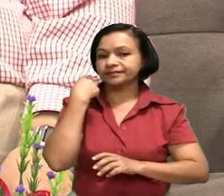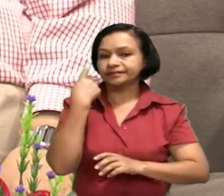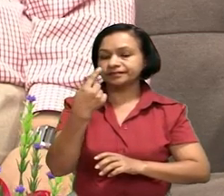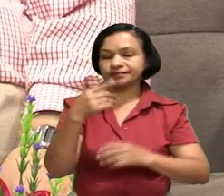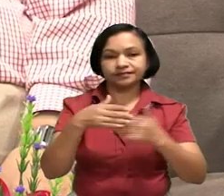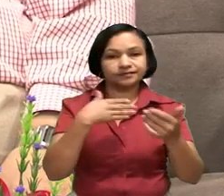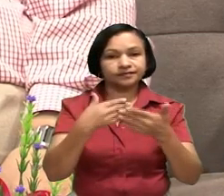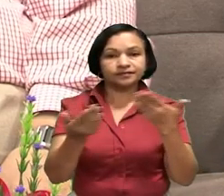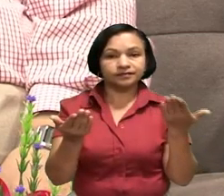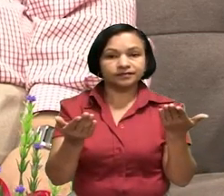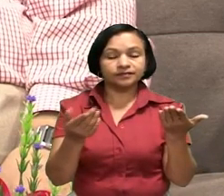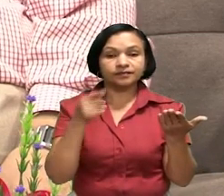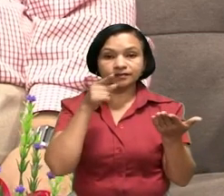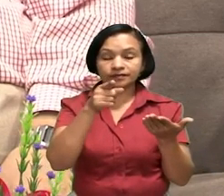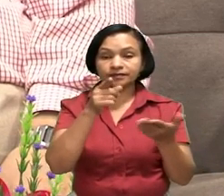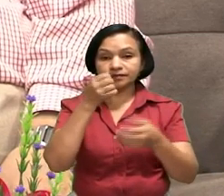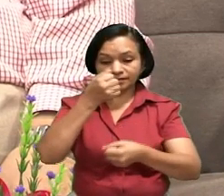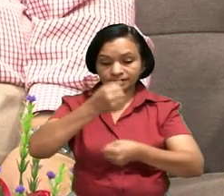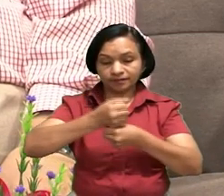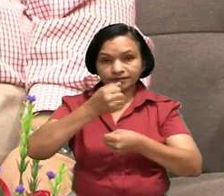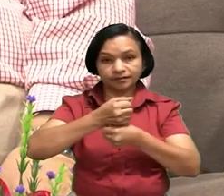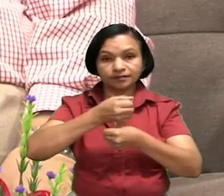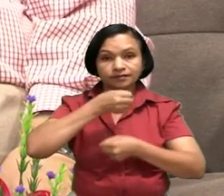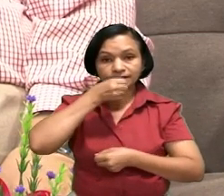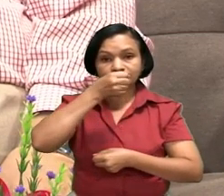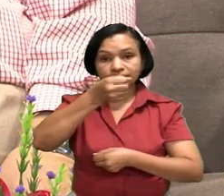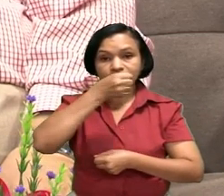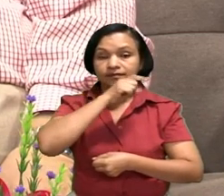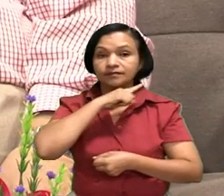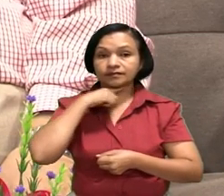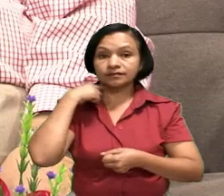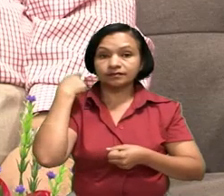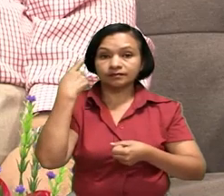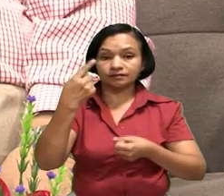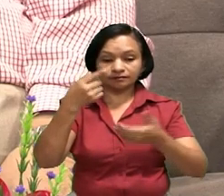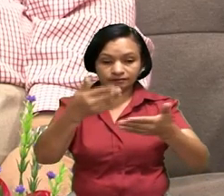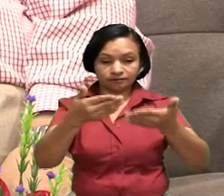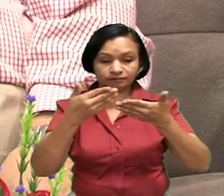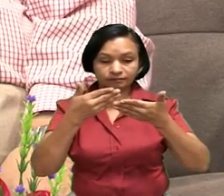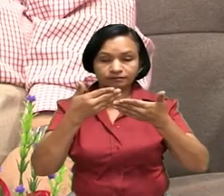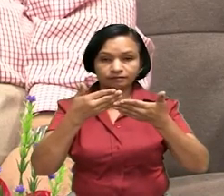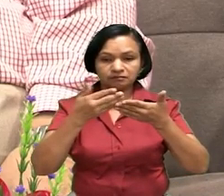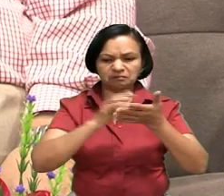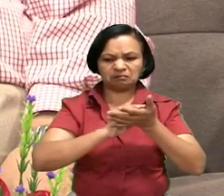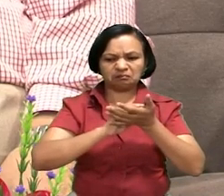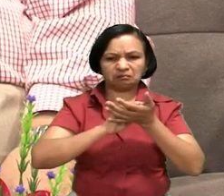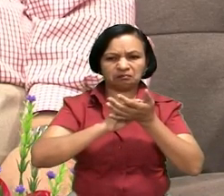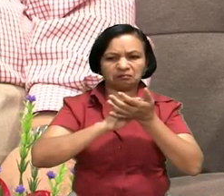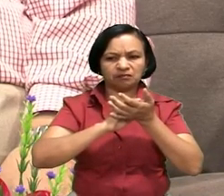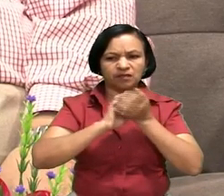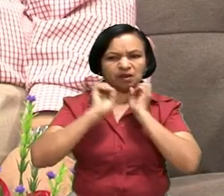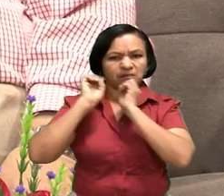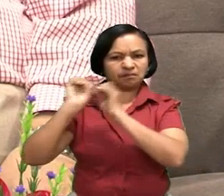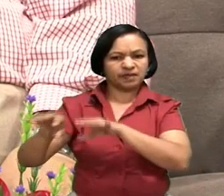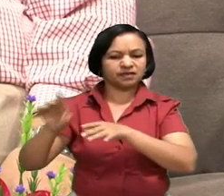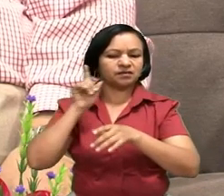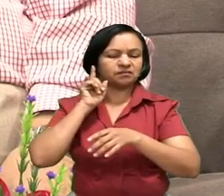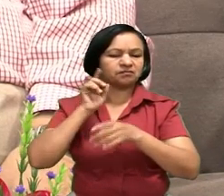cuando vos y esbozos periodistas y agarran la verdad y la de barata y la tira a un basurero